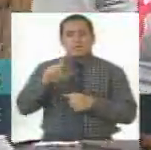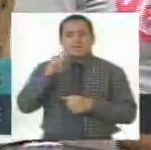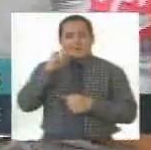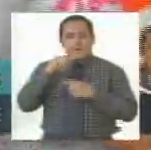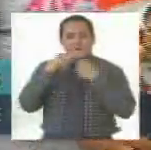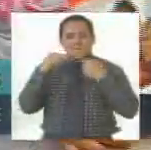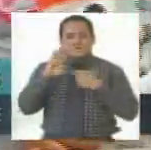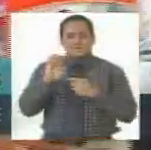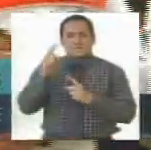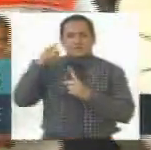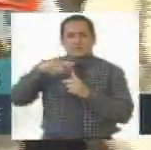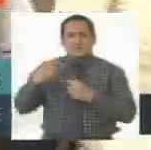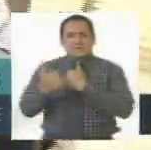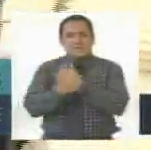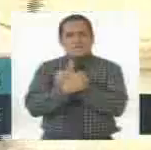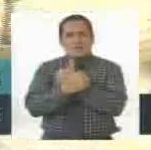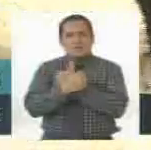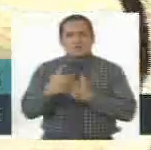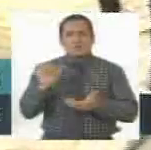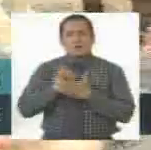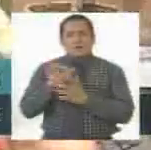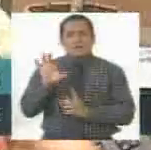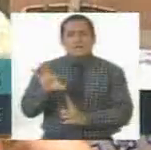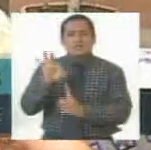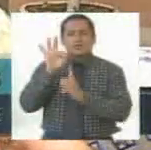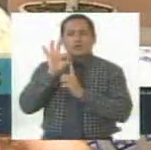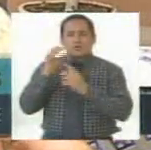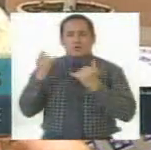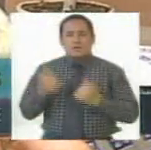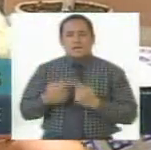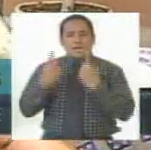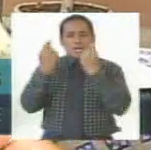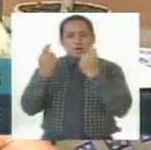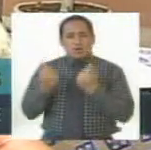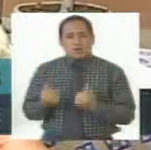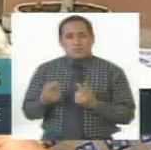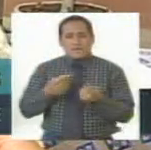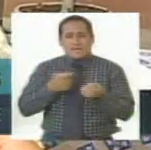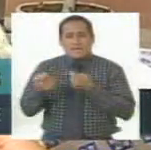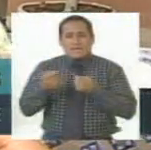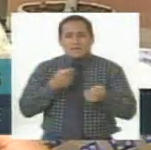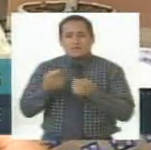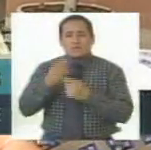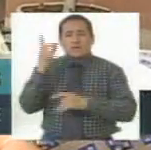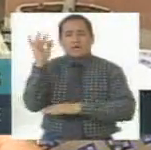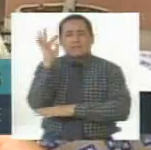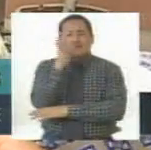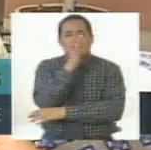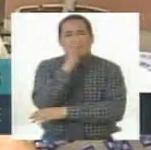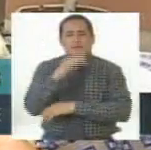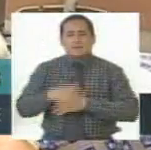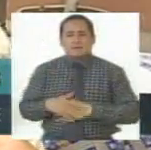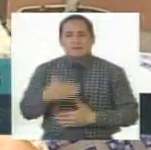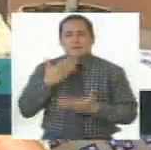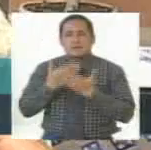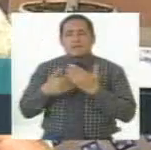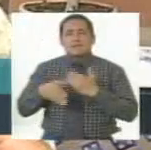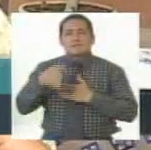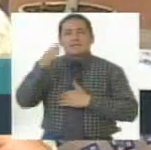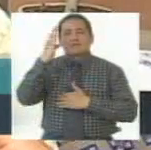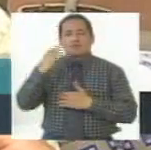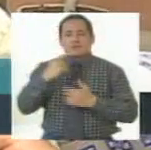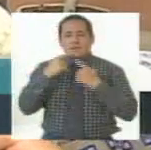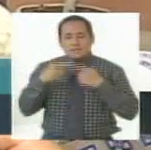estudiante ayacuchana que eligió la carrera de economía y gestión ambiental gracias a Dios